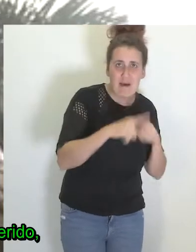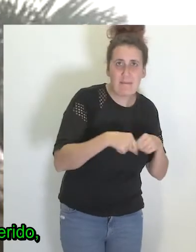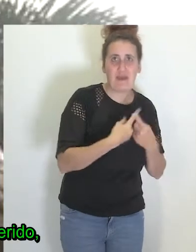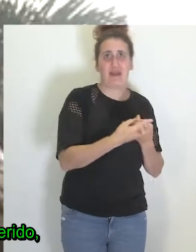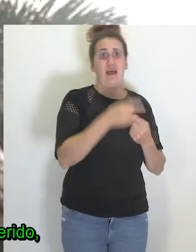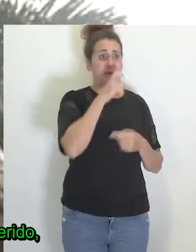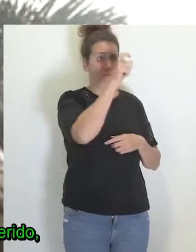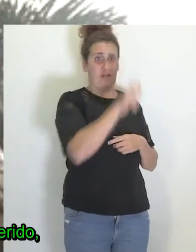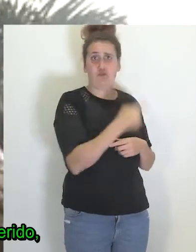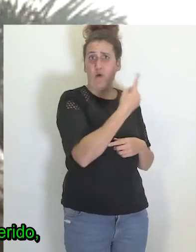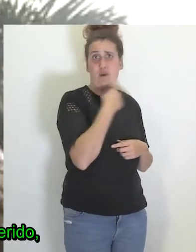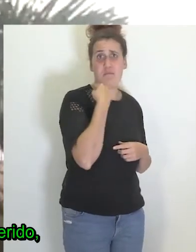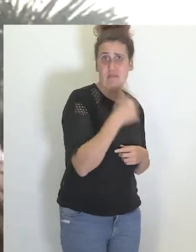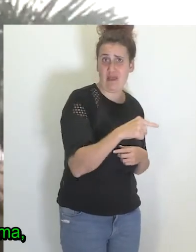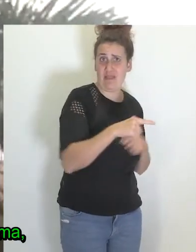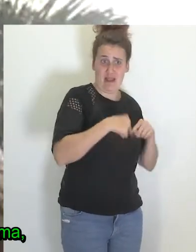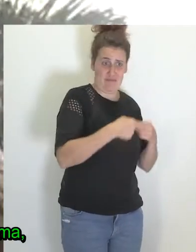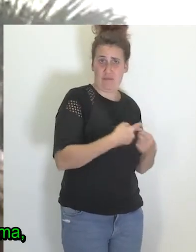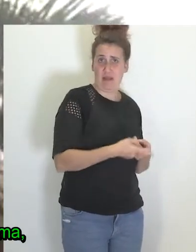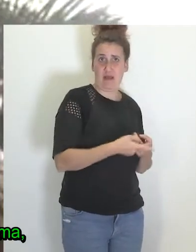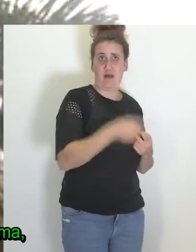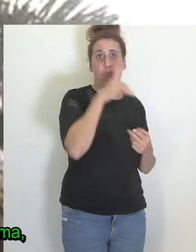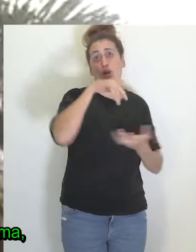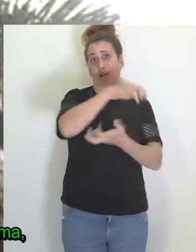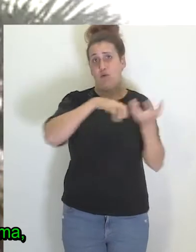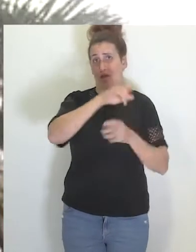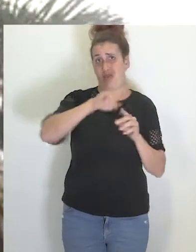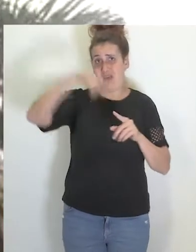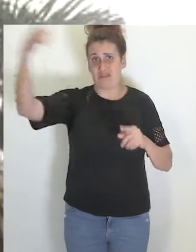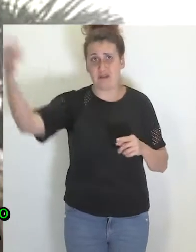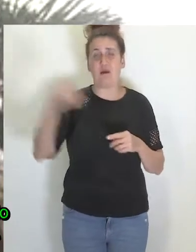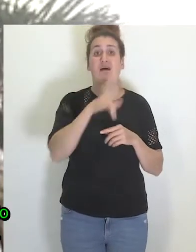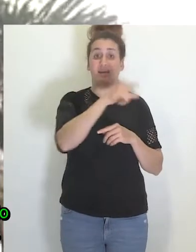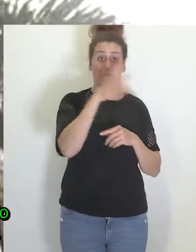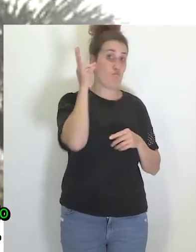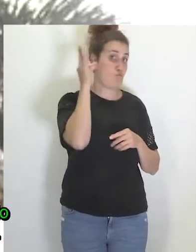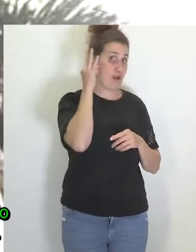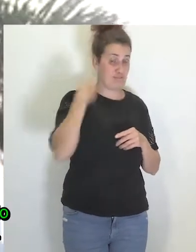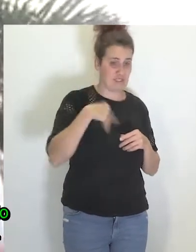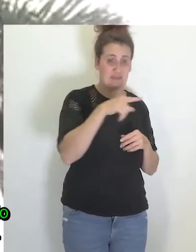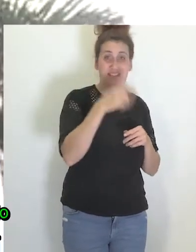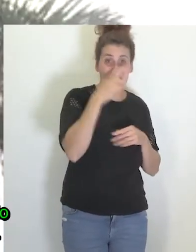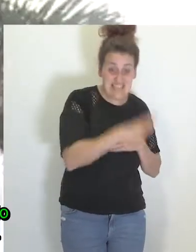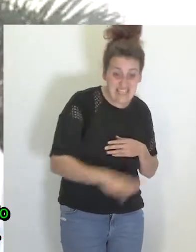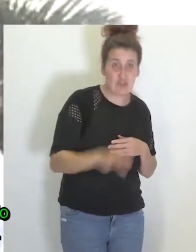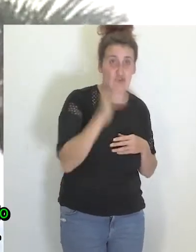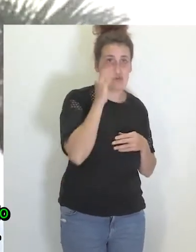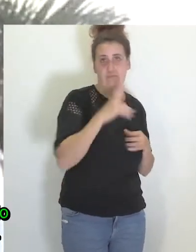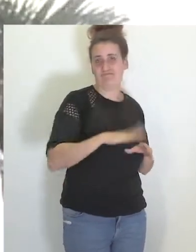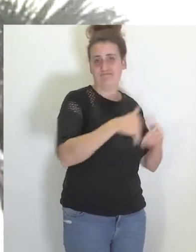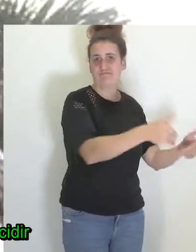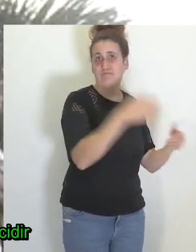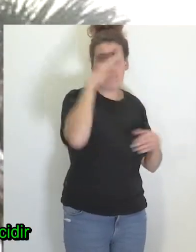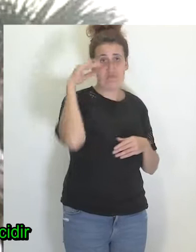que está perdiendo un ser querido, producto de la violencia extrema. Y estas mujeres van dejando niños y niñas en